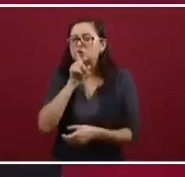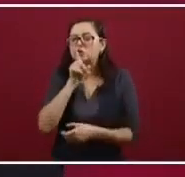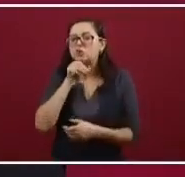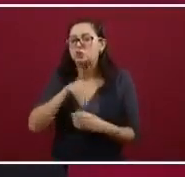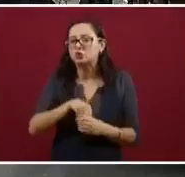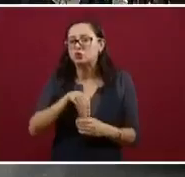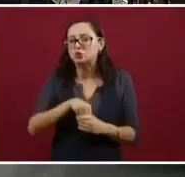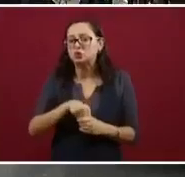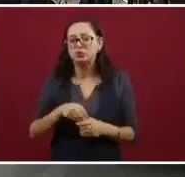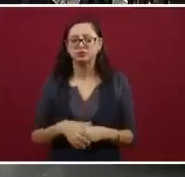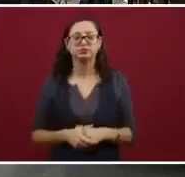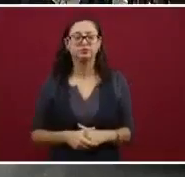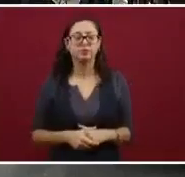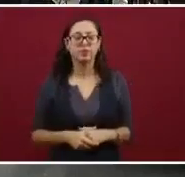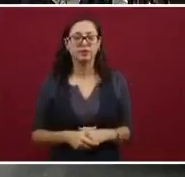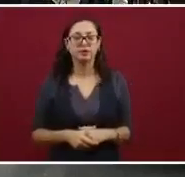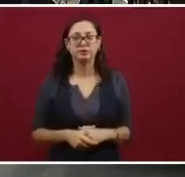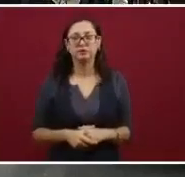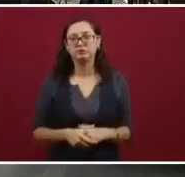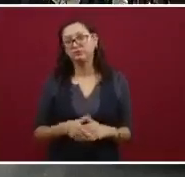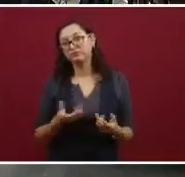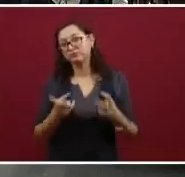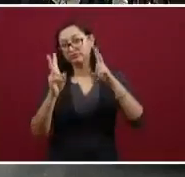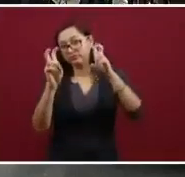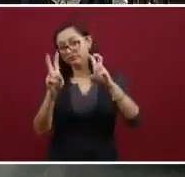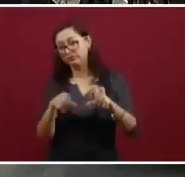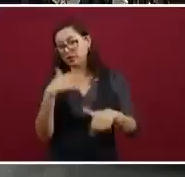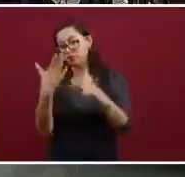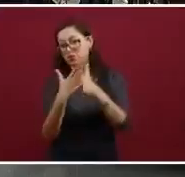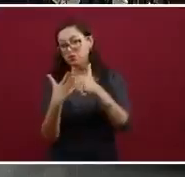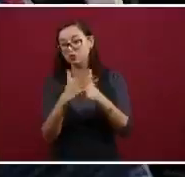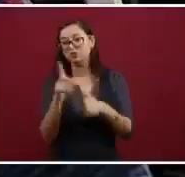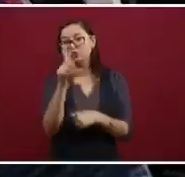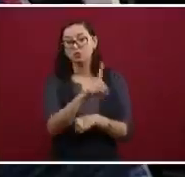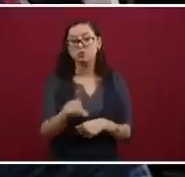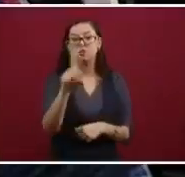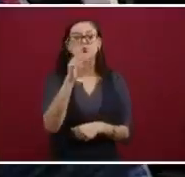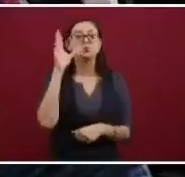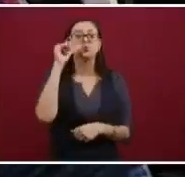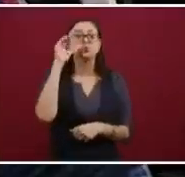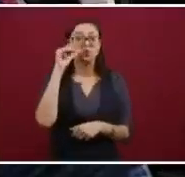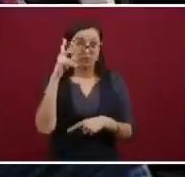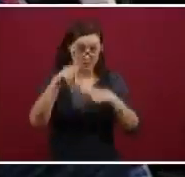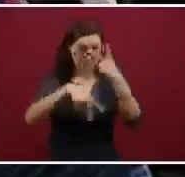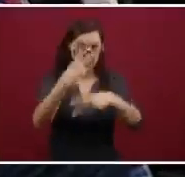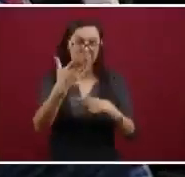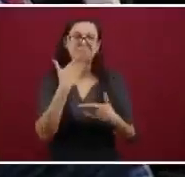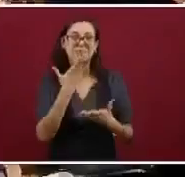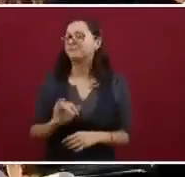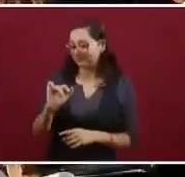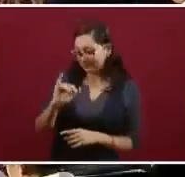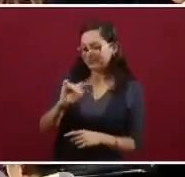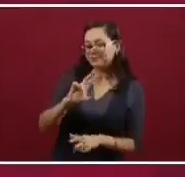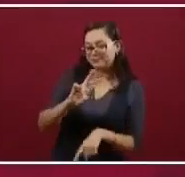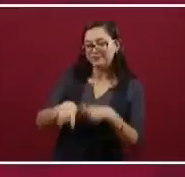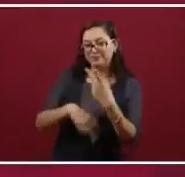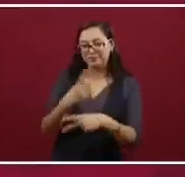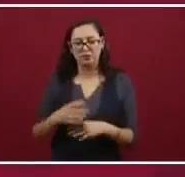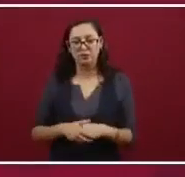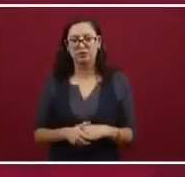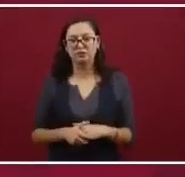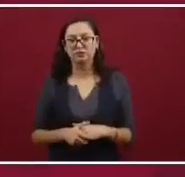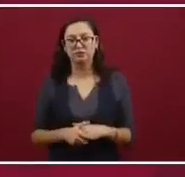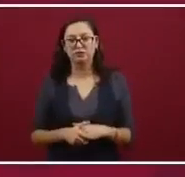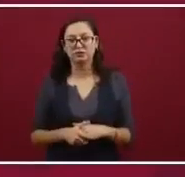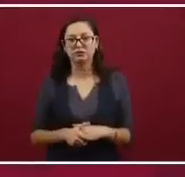Su agenda marca que el domingo visita Los Mochis. Sea bienvenido usted en Los Mochis, presidente. Sí, sí. Estamos viendo eso. El fin de